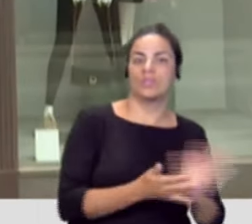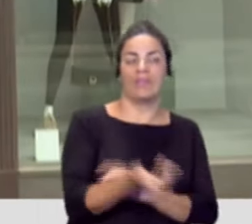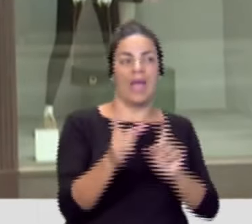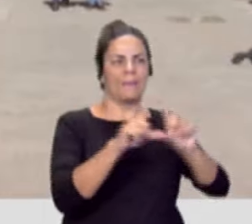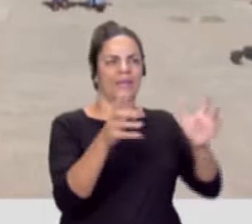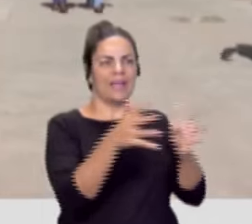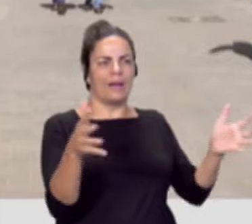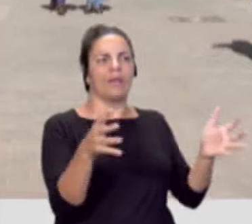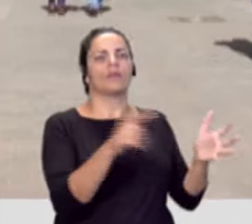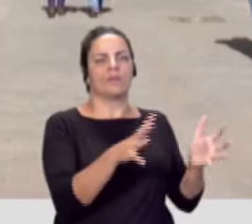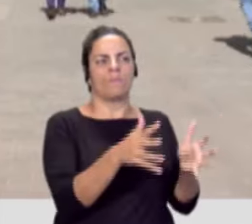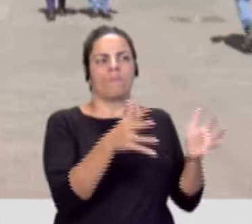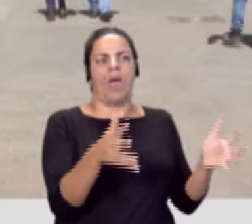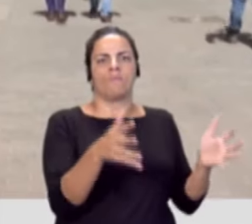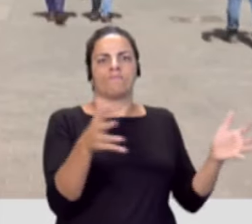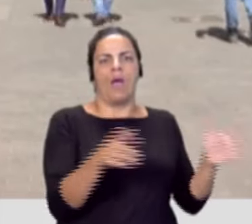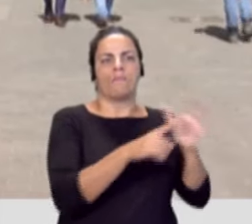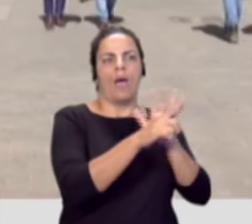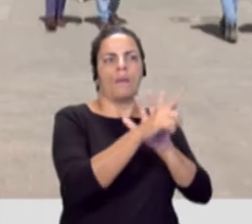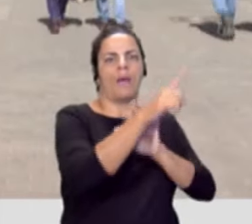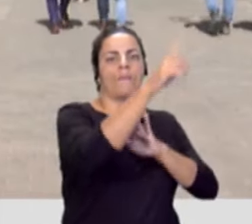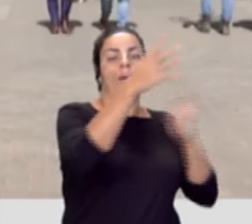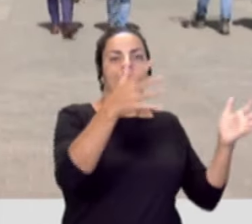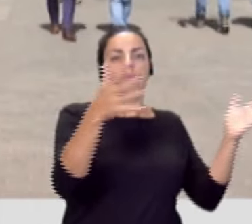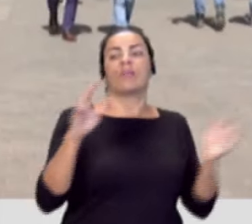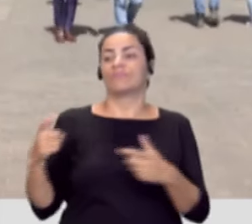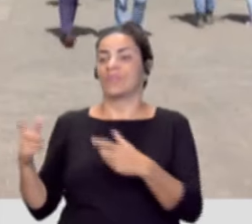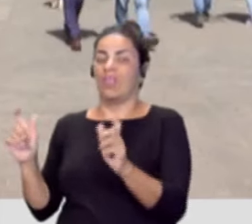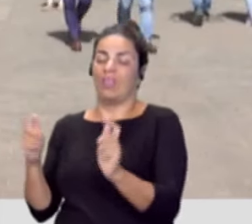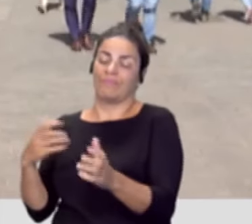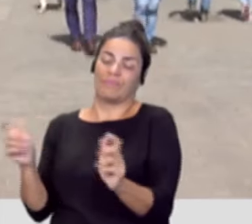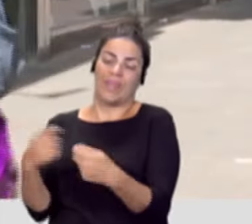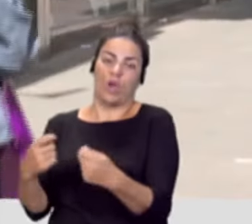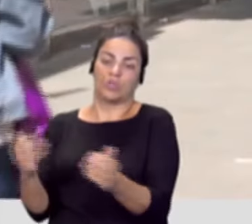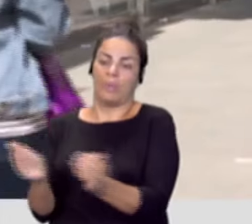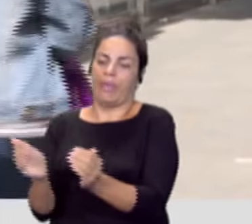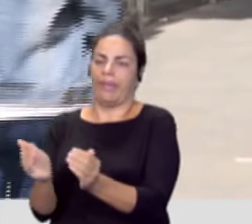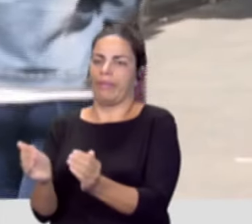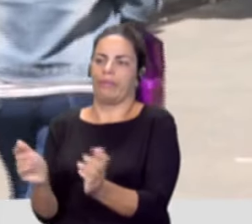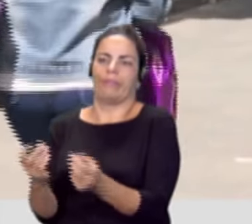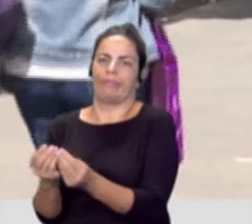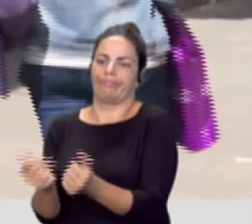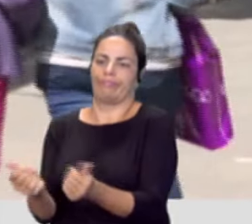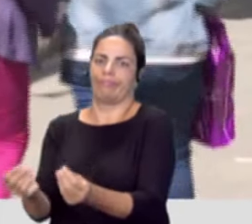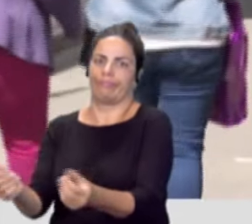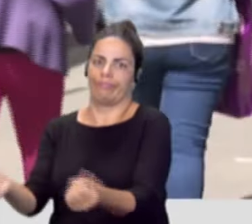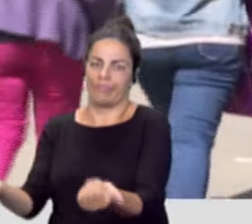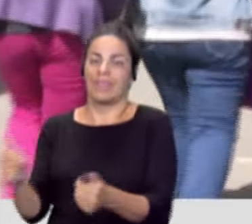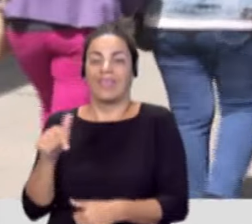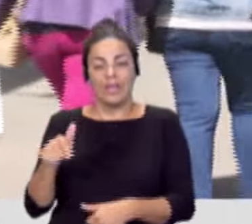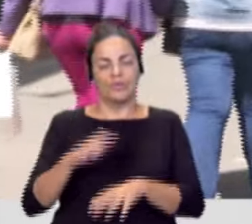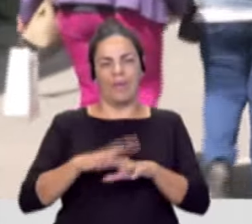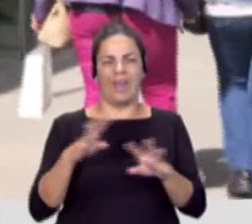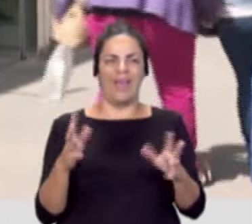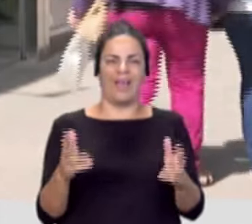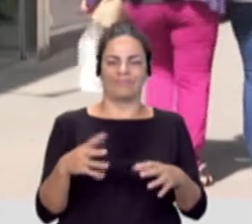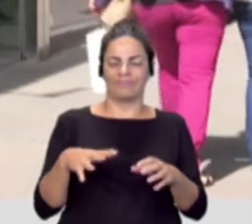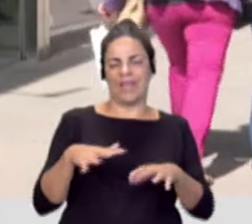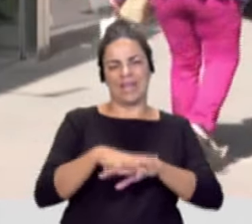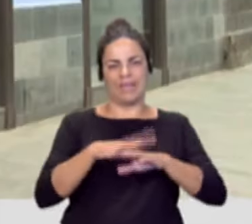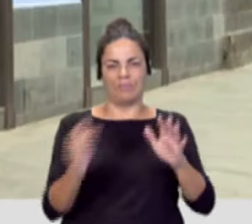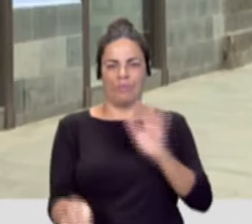grandes y los pequeños también pues van desapareciendo. Y eso en el tejido productivo pues no es conveniente.